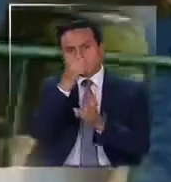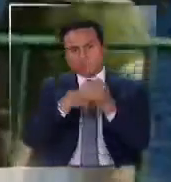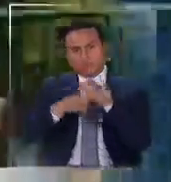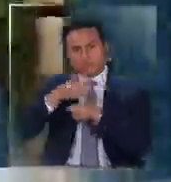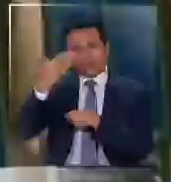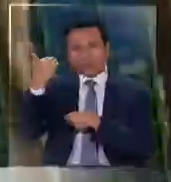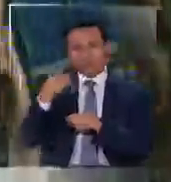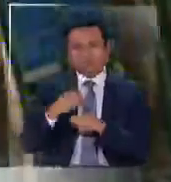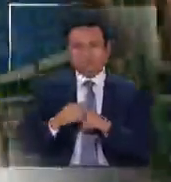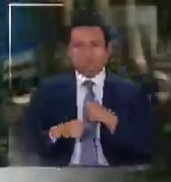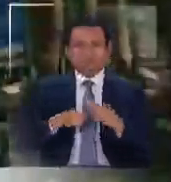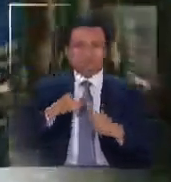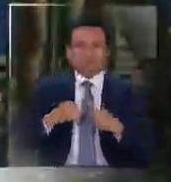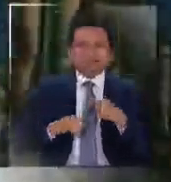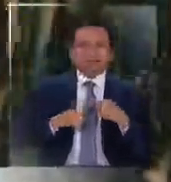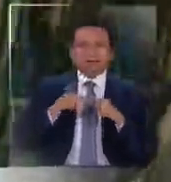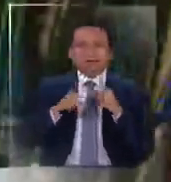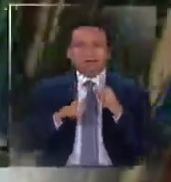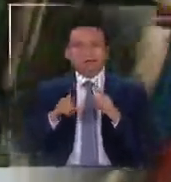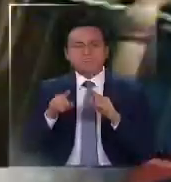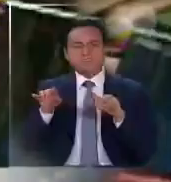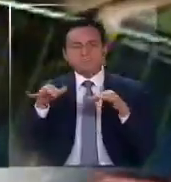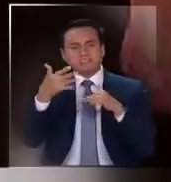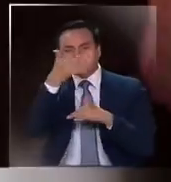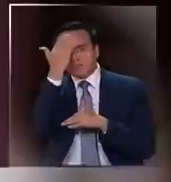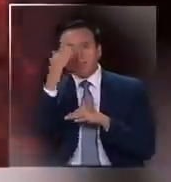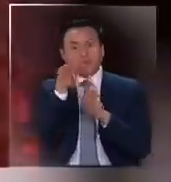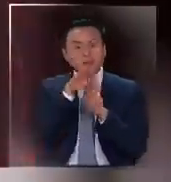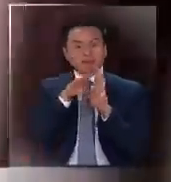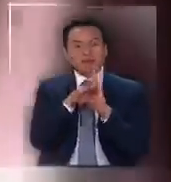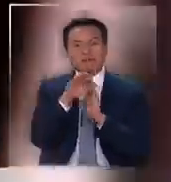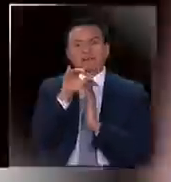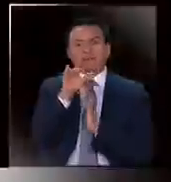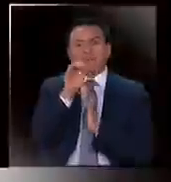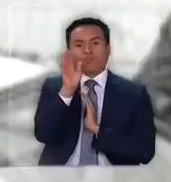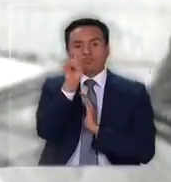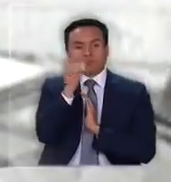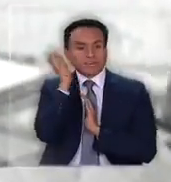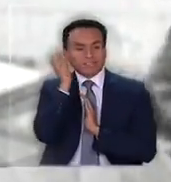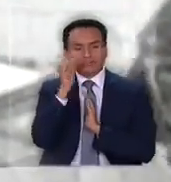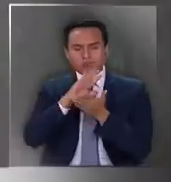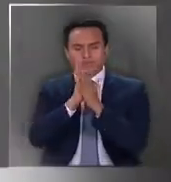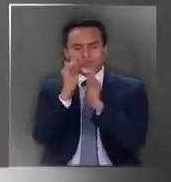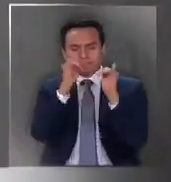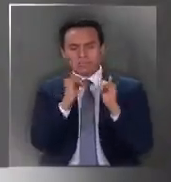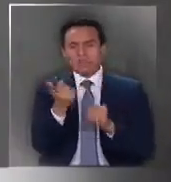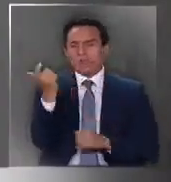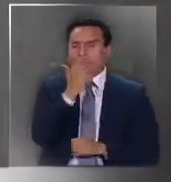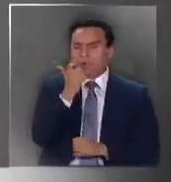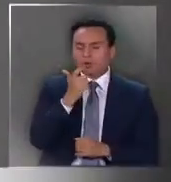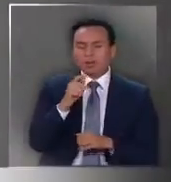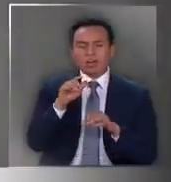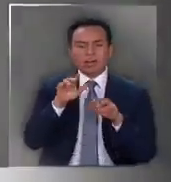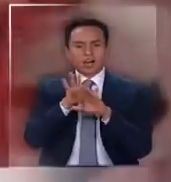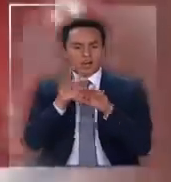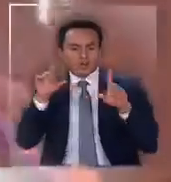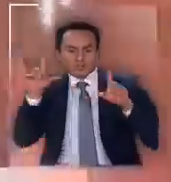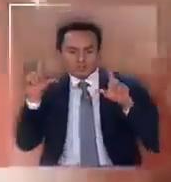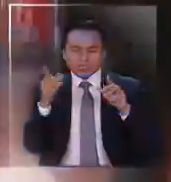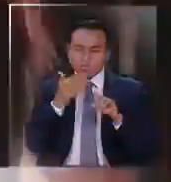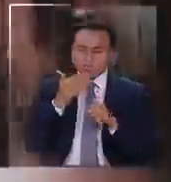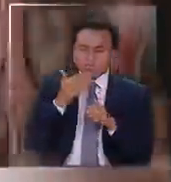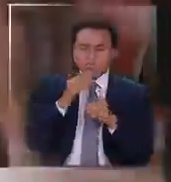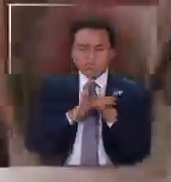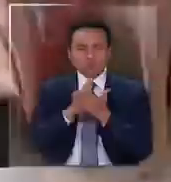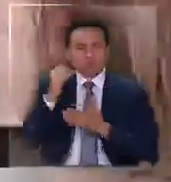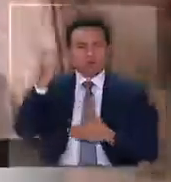años. Protagonizó uno de los hits del programa. Yamna Lobos mostró todas sus facetas, el humor, la actuación y también sus inicios